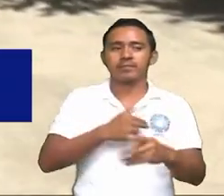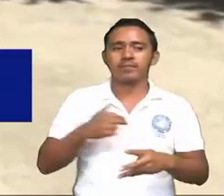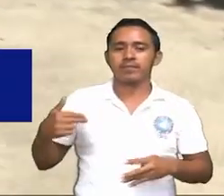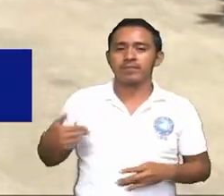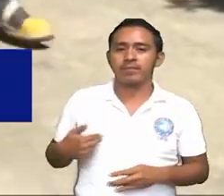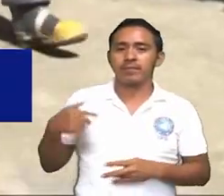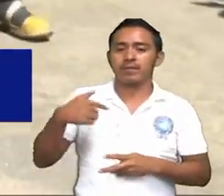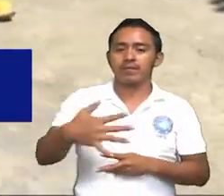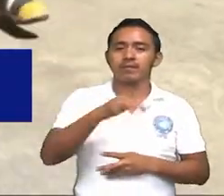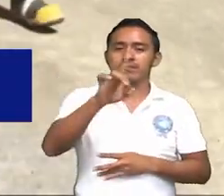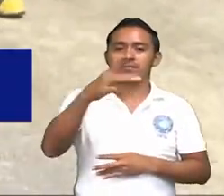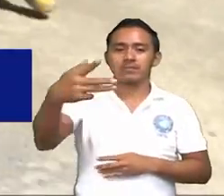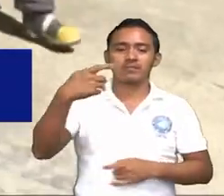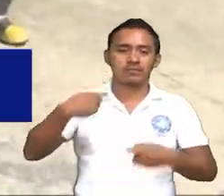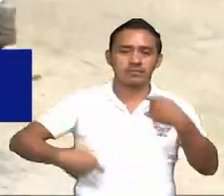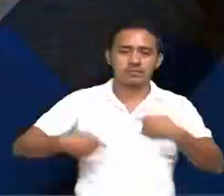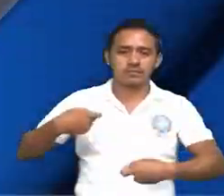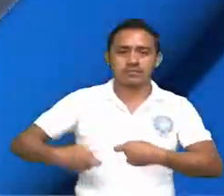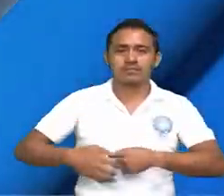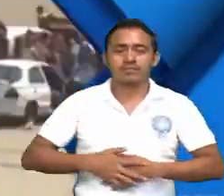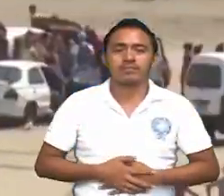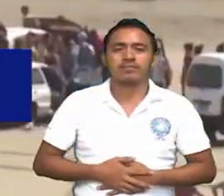realizarse este 19 de septiembre.